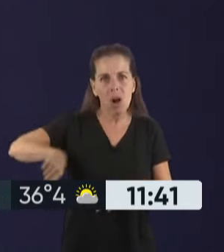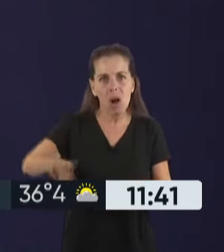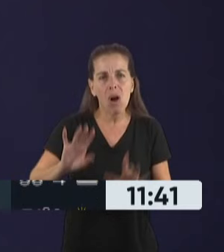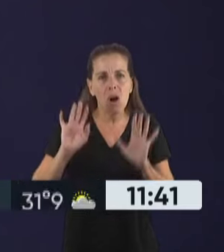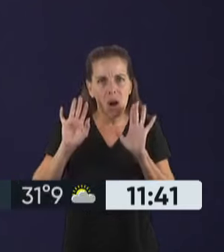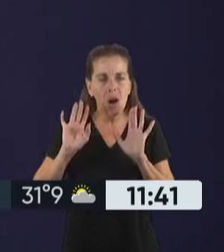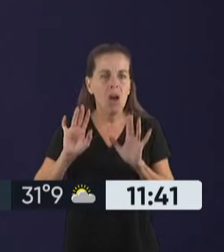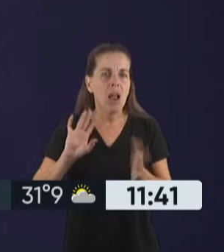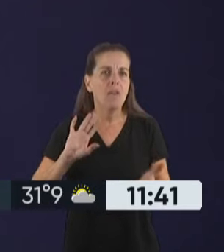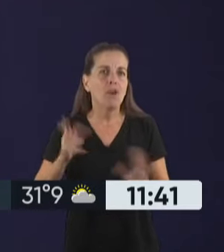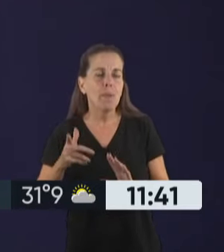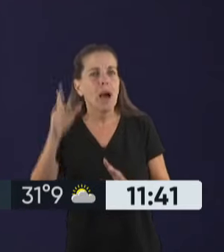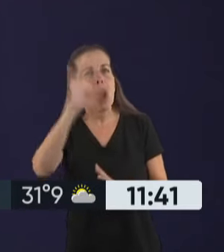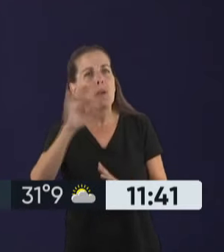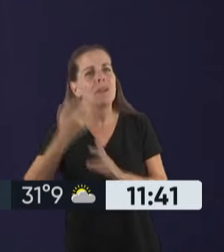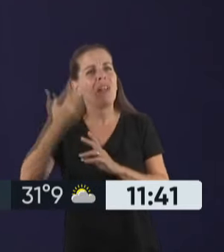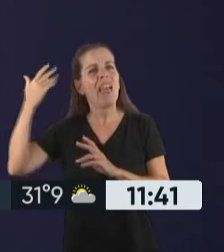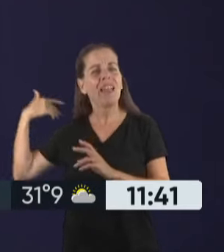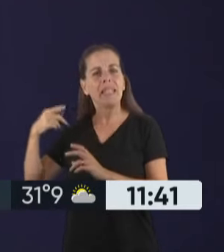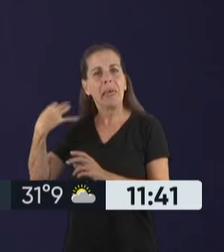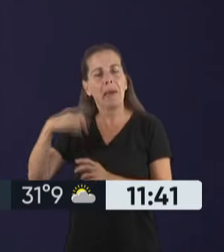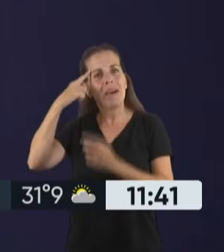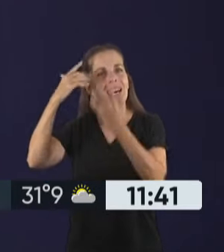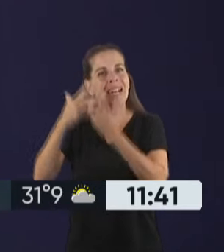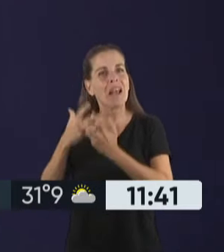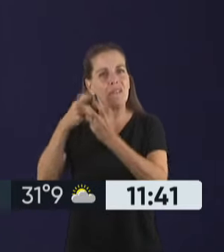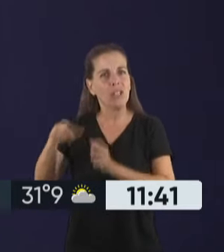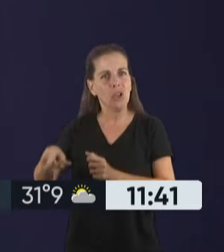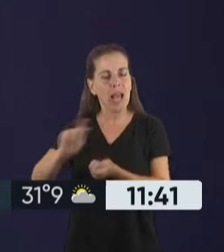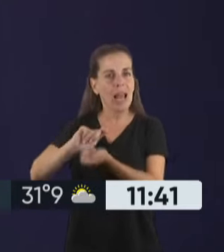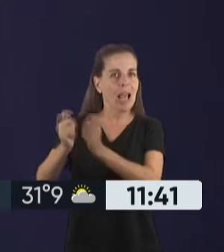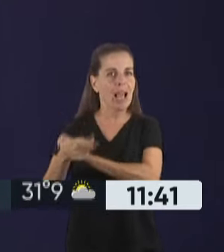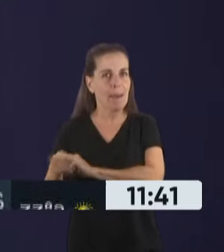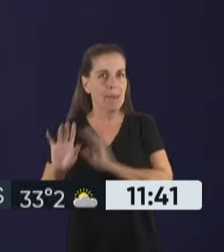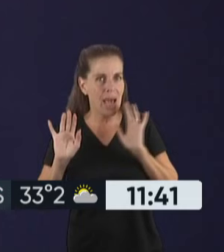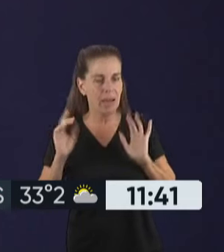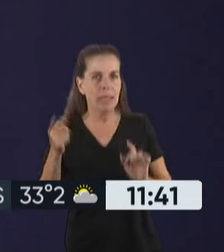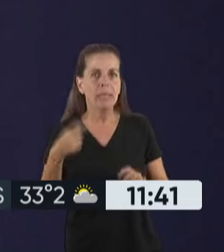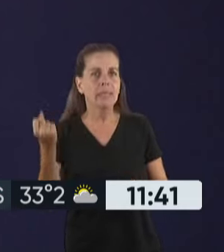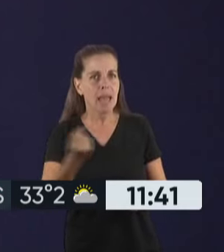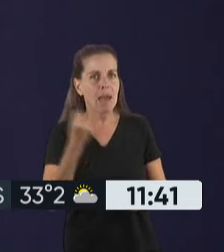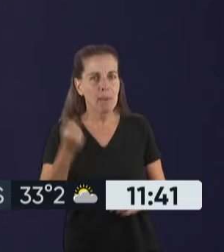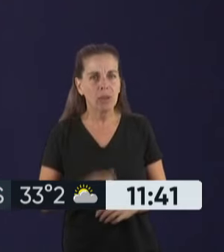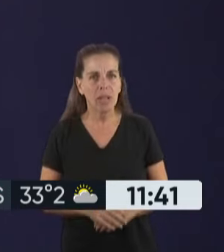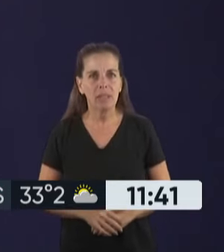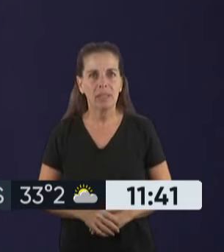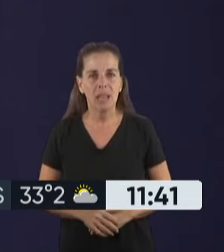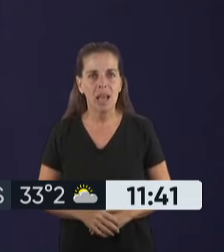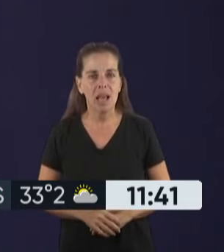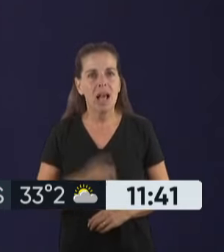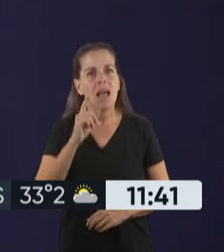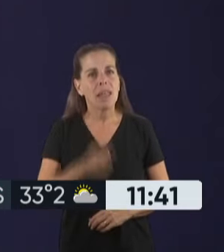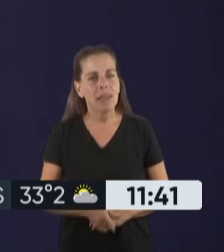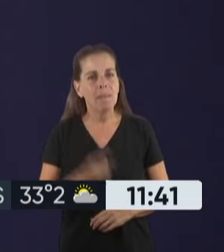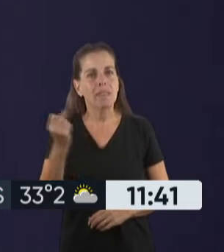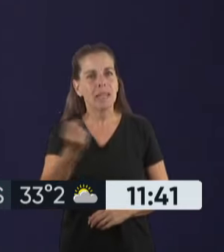de otros tiempos debe llamarse la reflexión me parece que sería sería interesante incluso sería